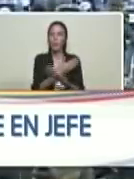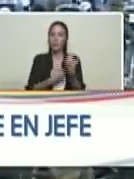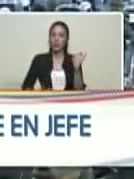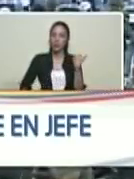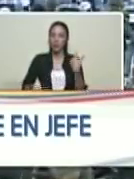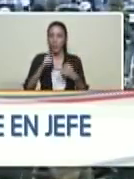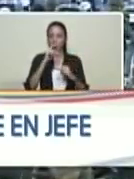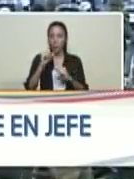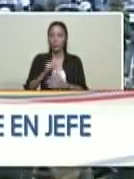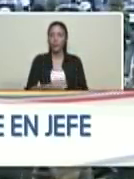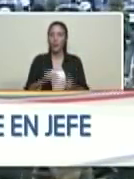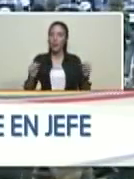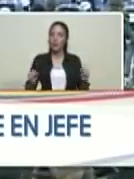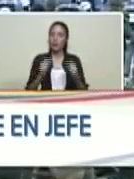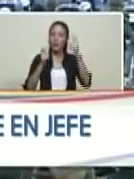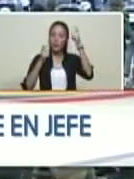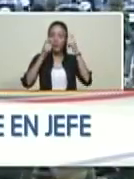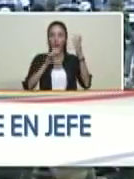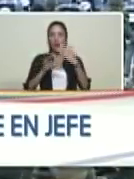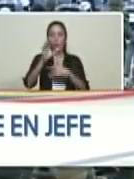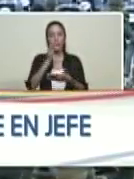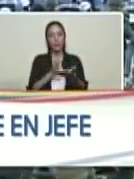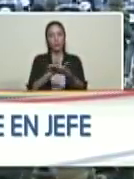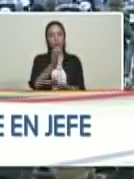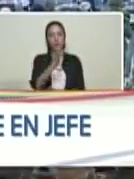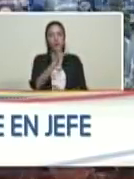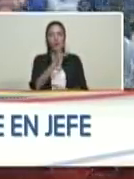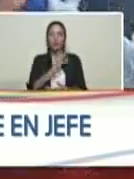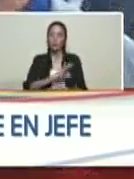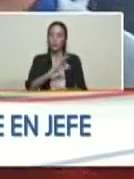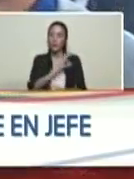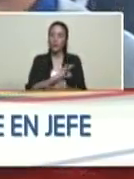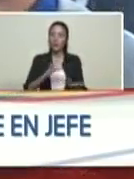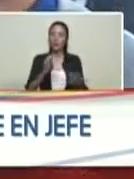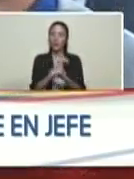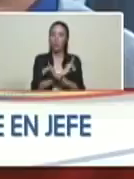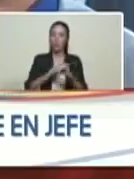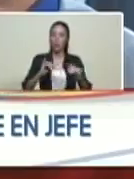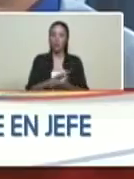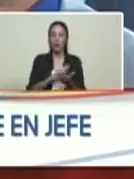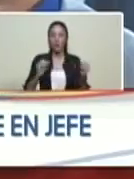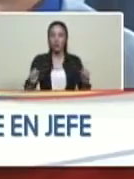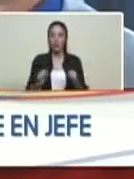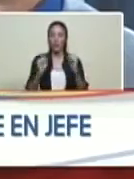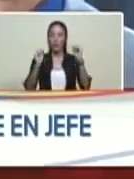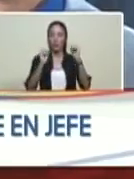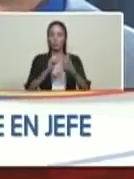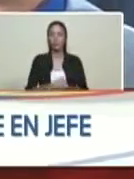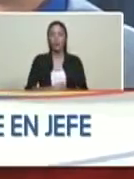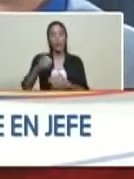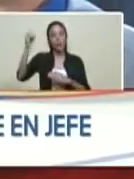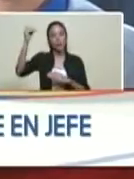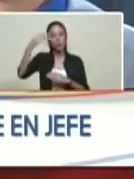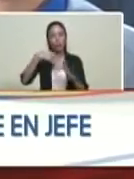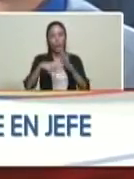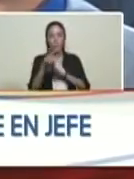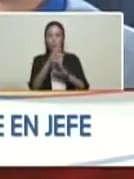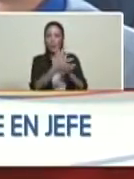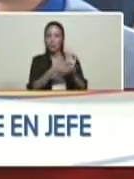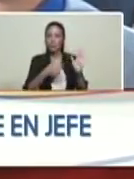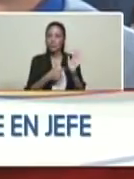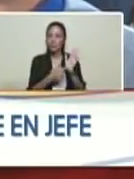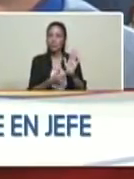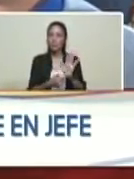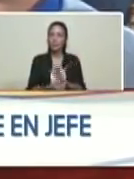la patria sigue independencia y patria socialista viviremos y venceremos el sol de venezuela nada tienes